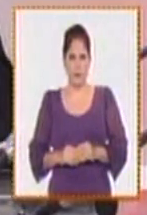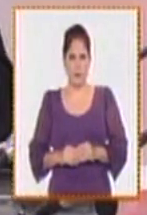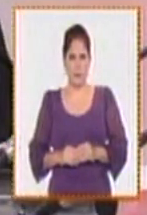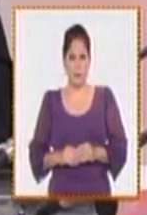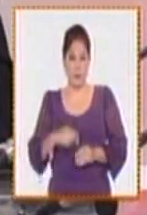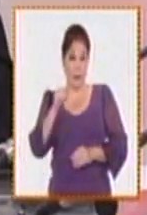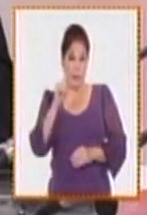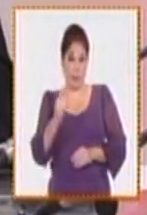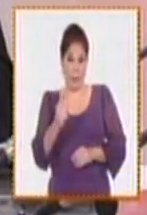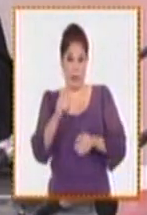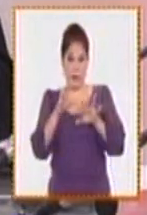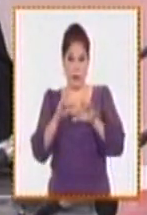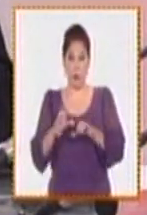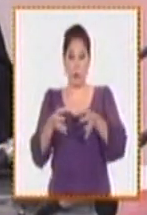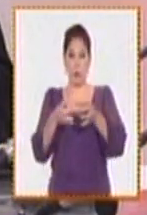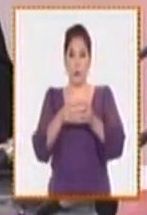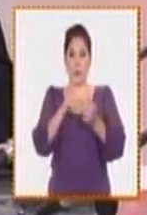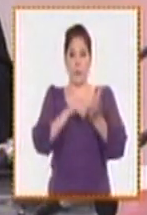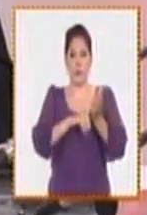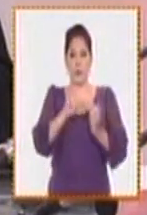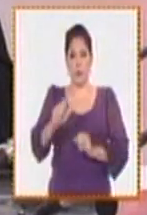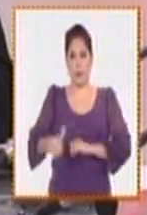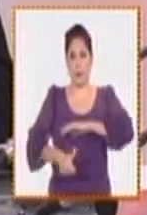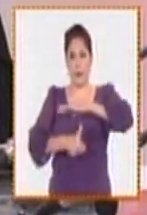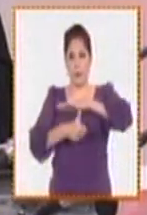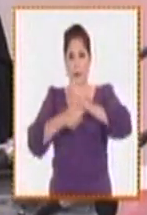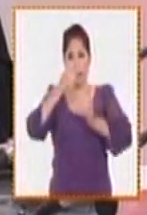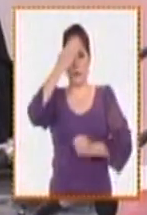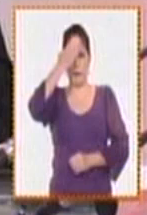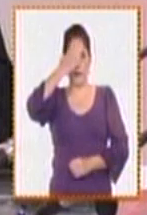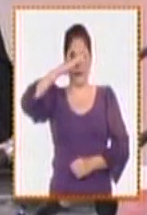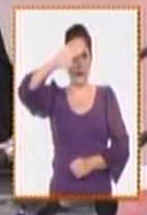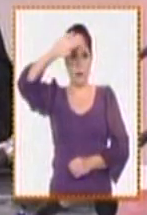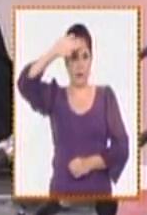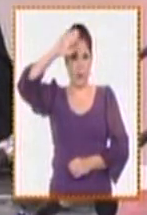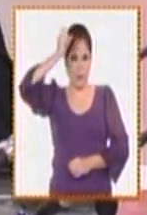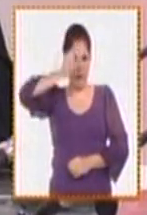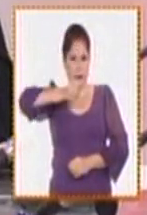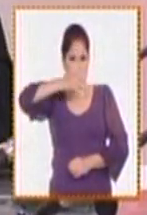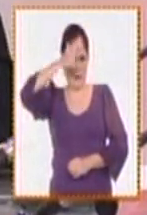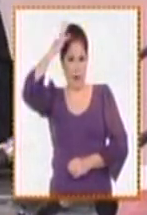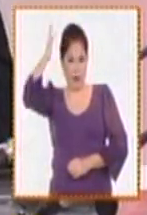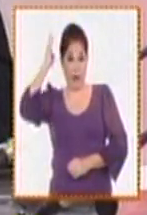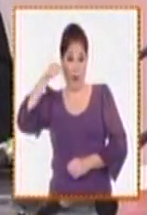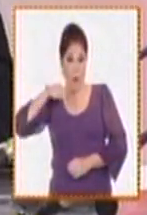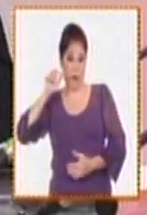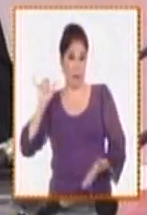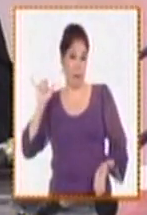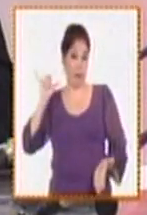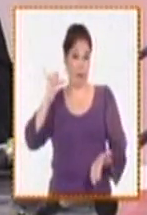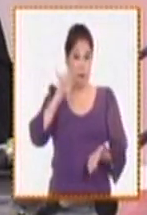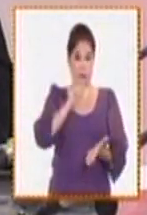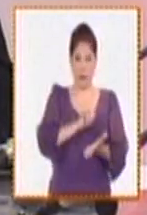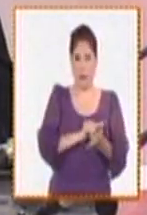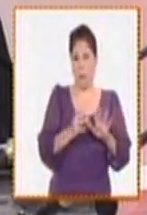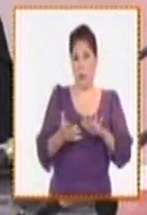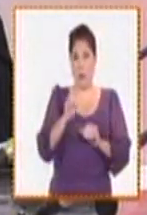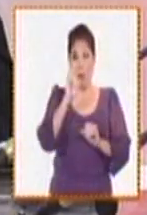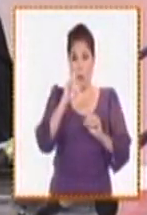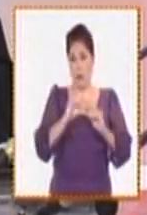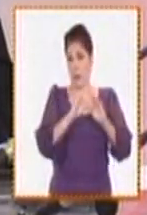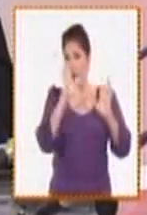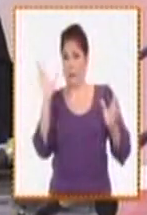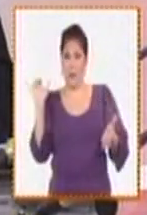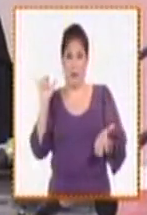El primer secretario del Comité Central del Partido y presidente de la República, Miguel Díaz-Canel Bermúdez, arribó hoy pasadas las 9 horas de